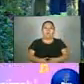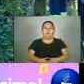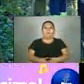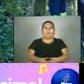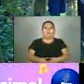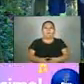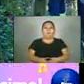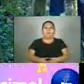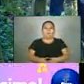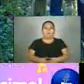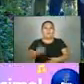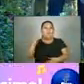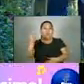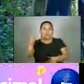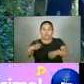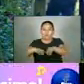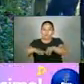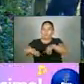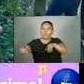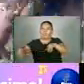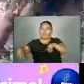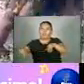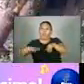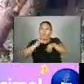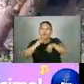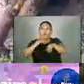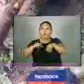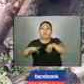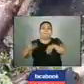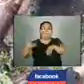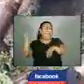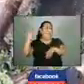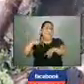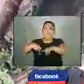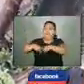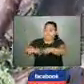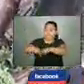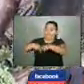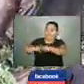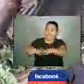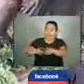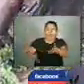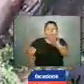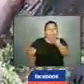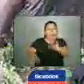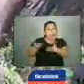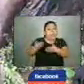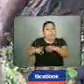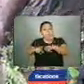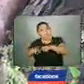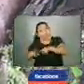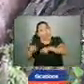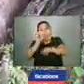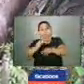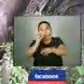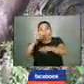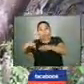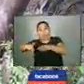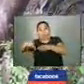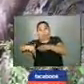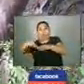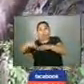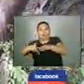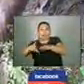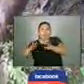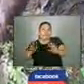esa tubería de agua potable ya la habían venido a reparar en ocasiones. A lo mejor había quedado algún residuo de agua que estaba ahí